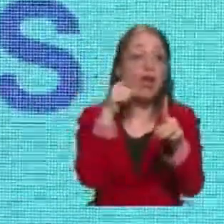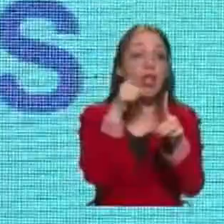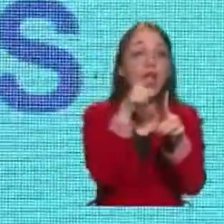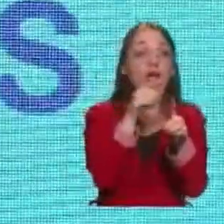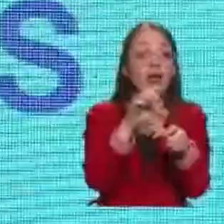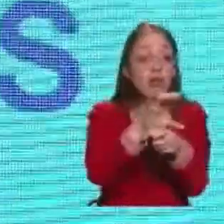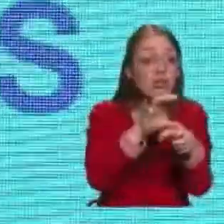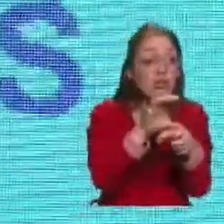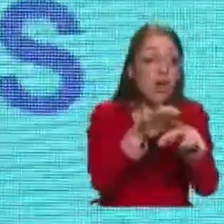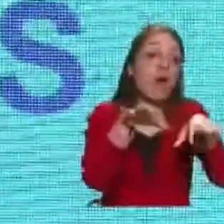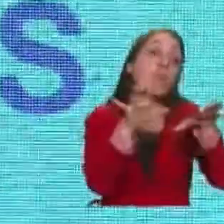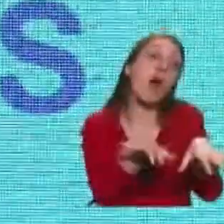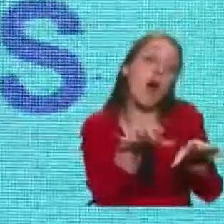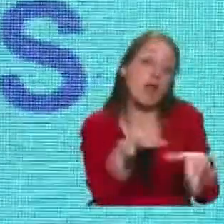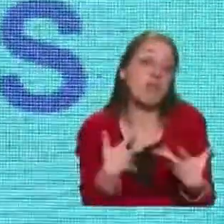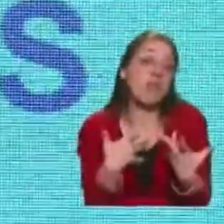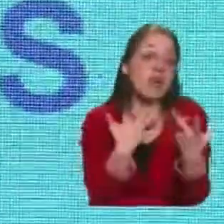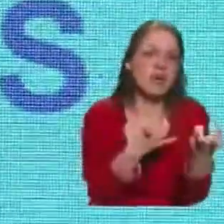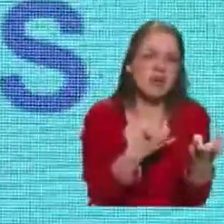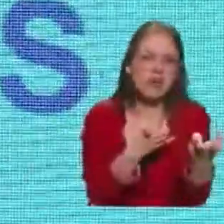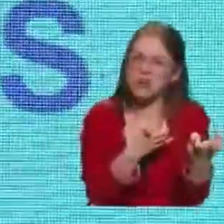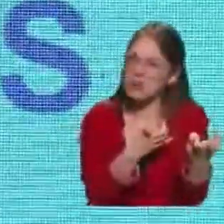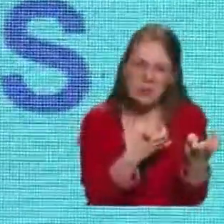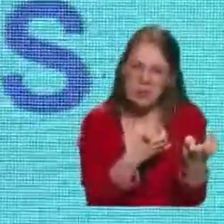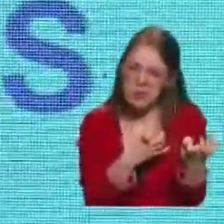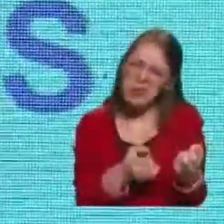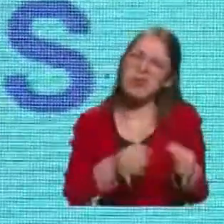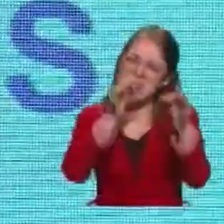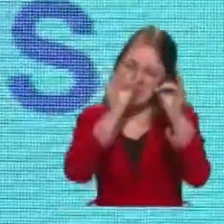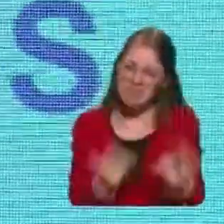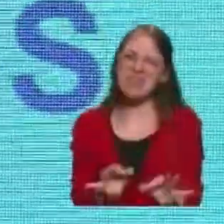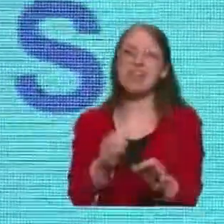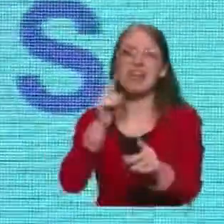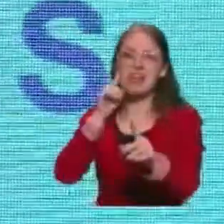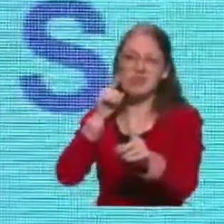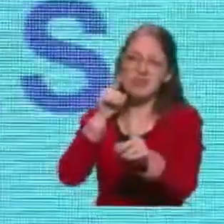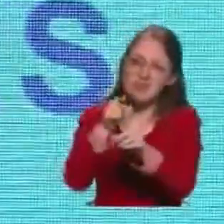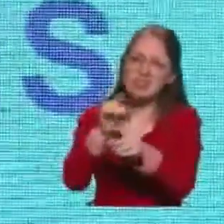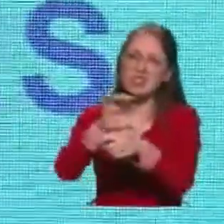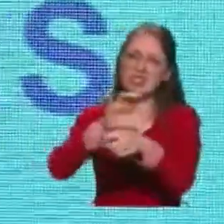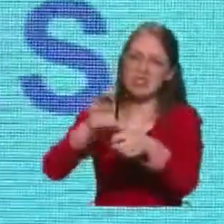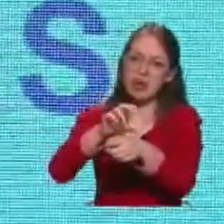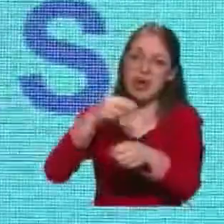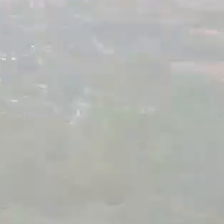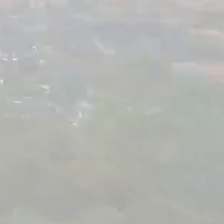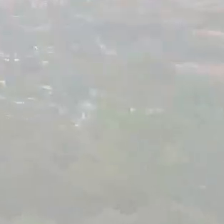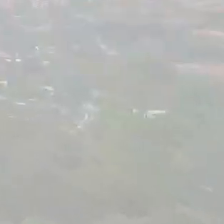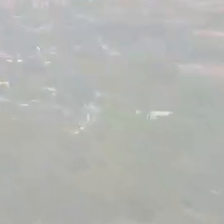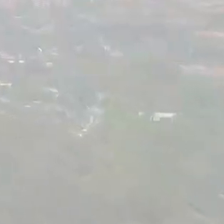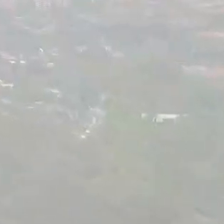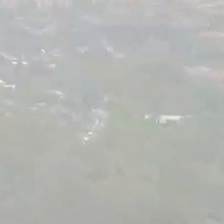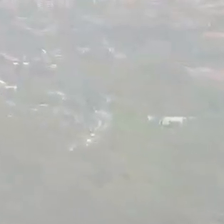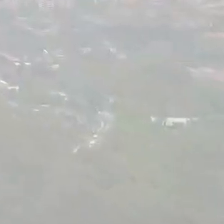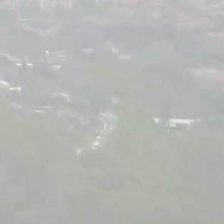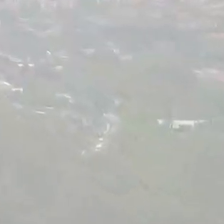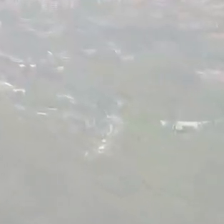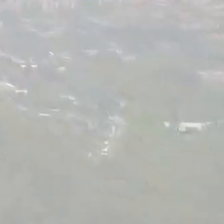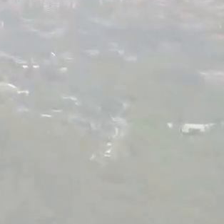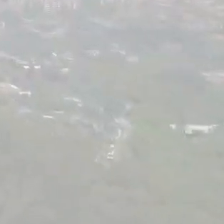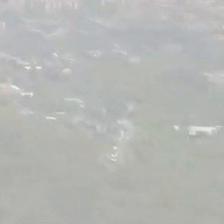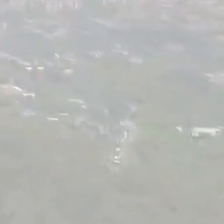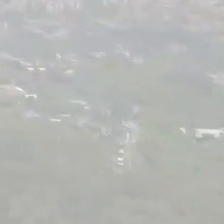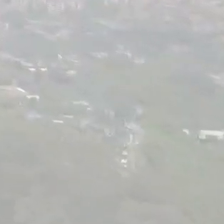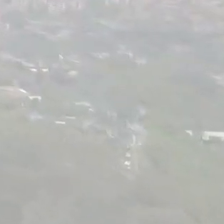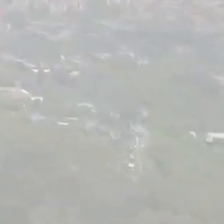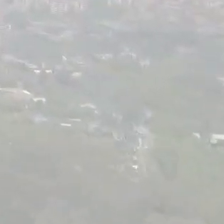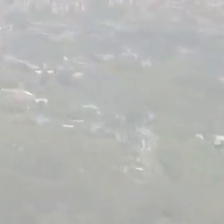apostemos realmente a ciudades inteligentes desde el humano y desde lo tecnológico juntos sumamos